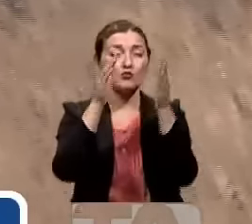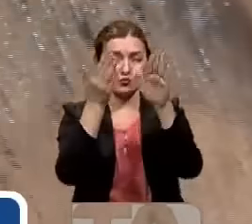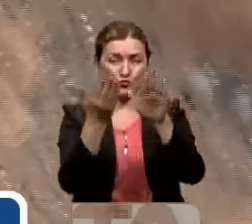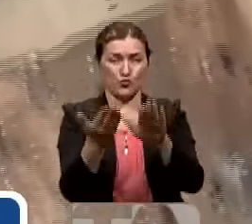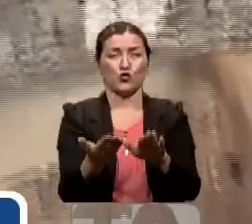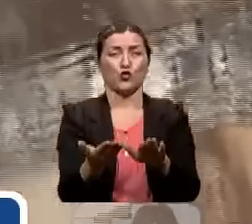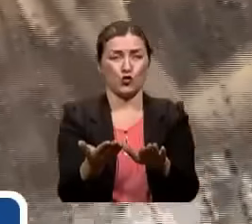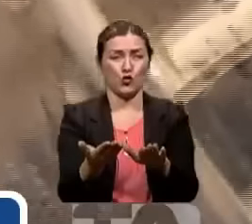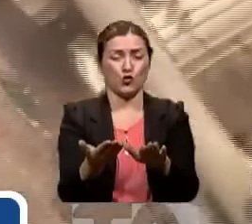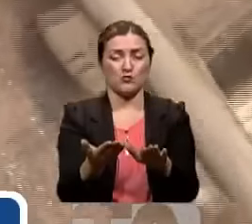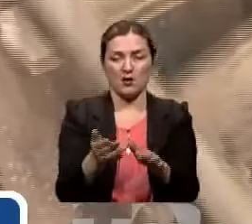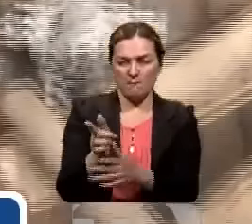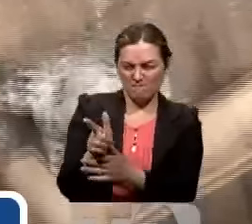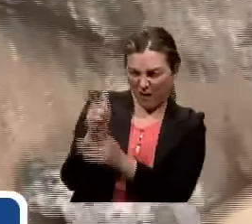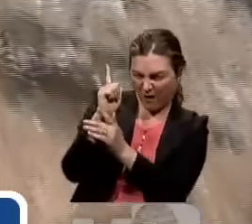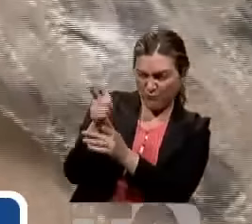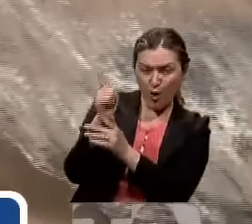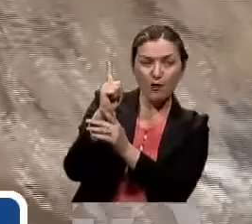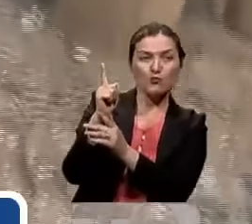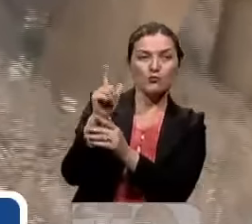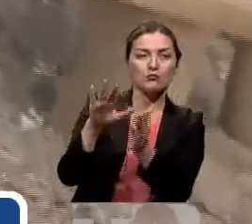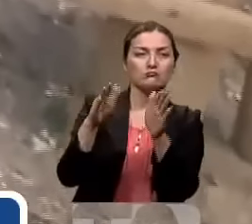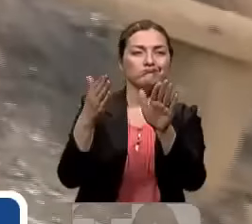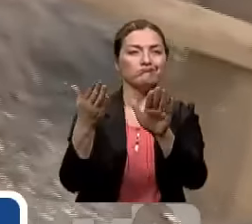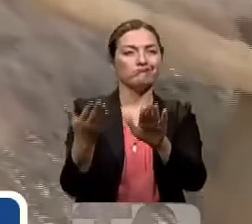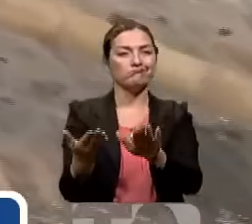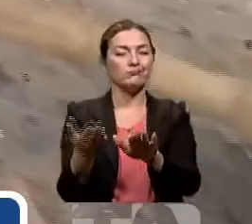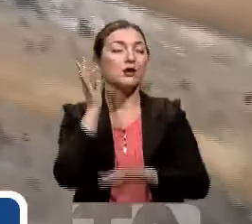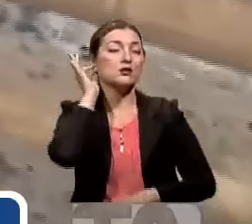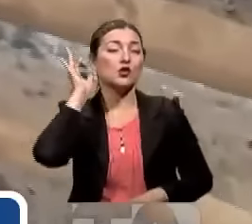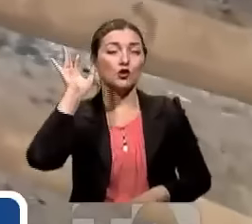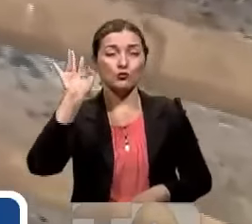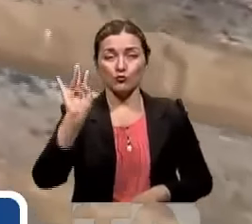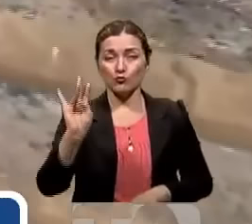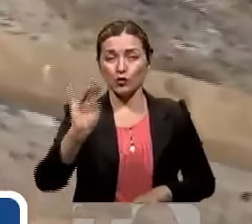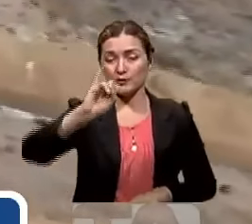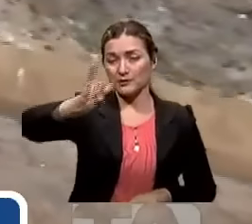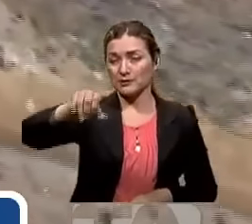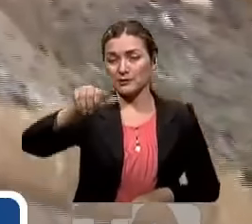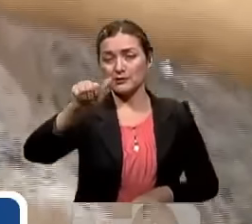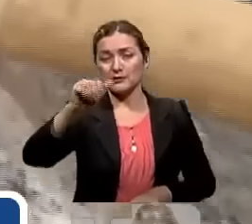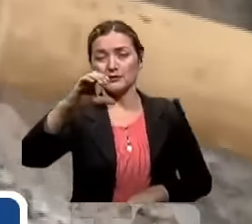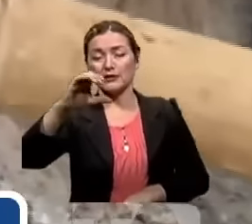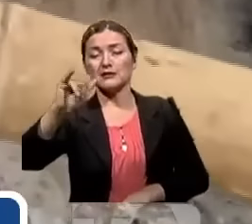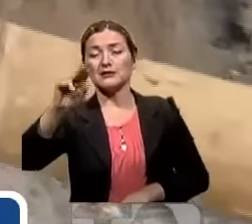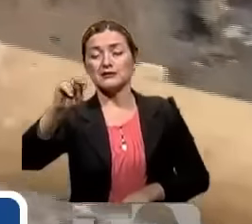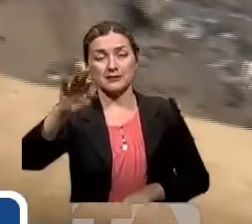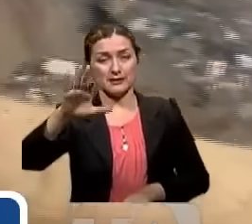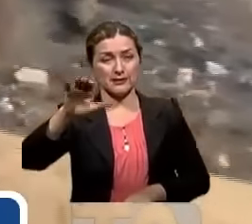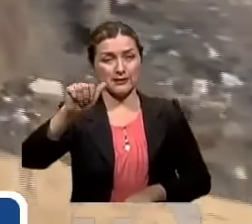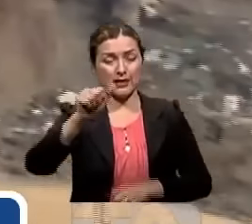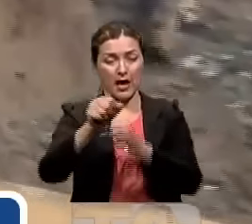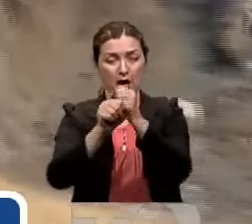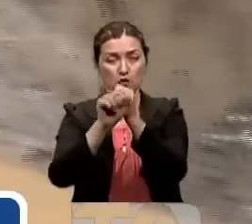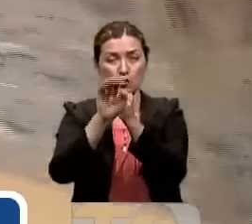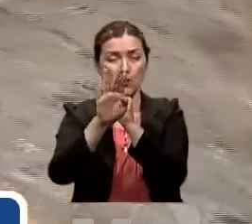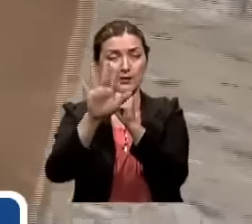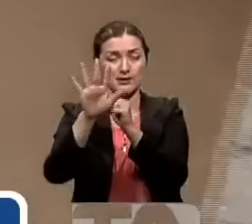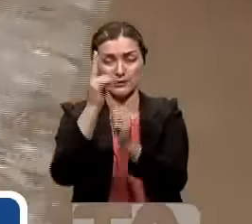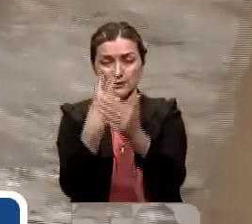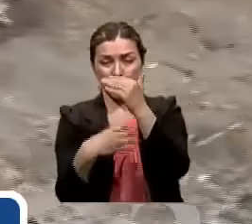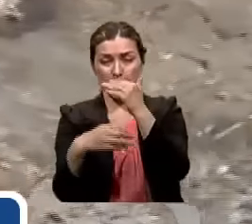ser disparado por estos delincuentes. También su esposa, Jacinta Ruiz Chiriguayo, de 45 años, junto a su